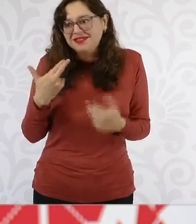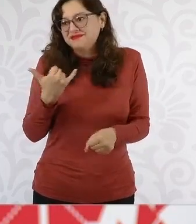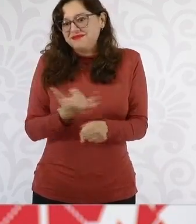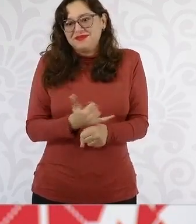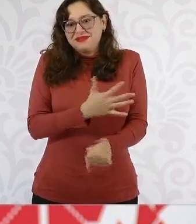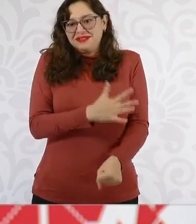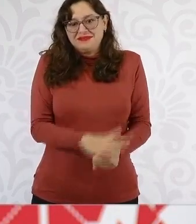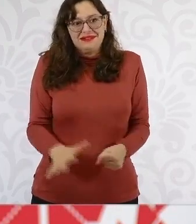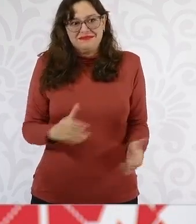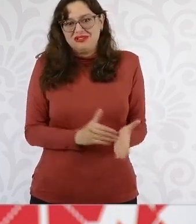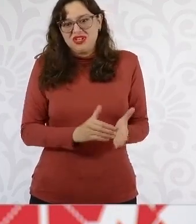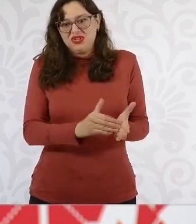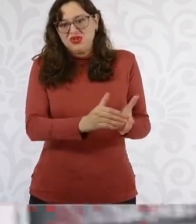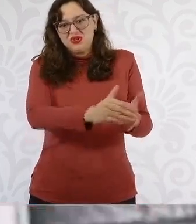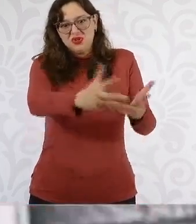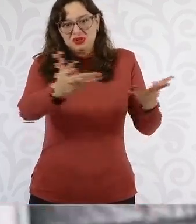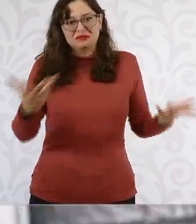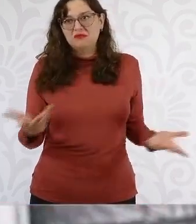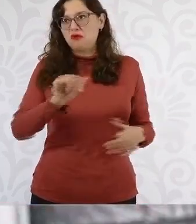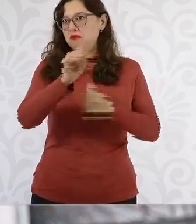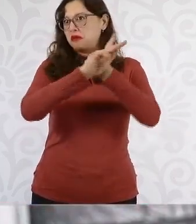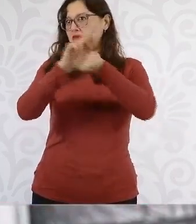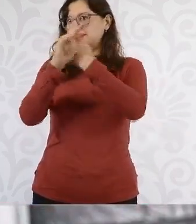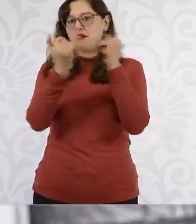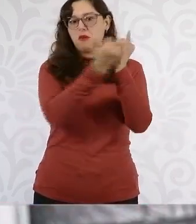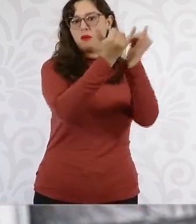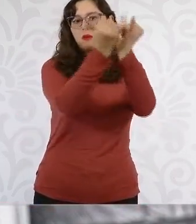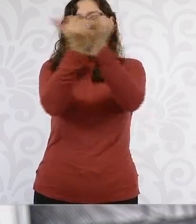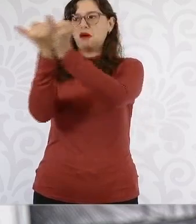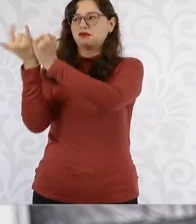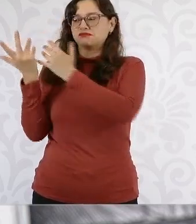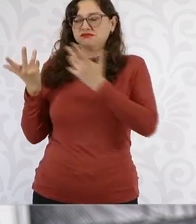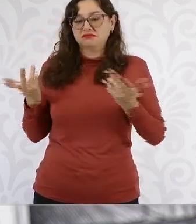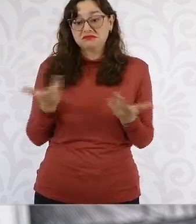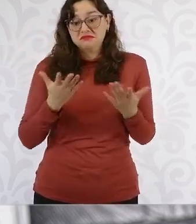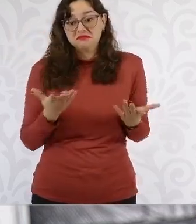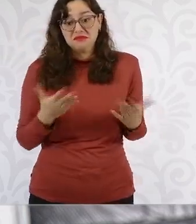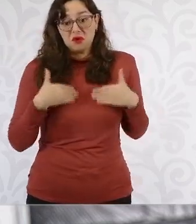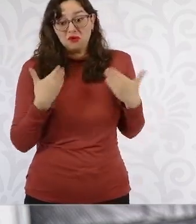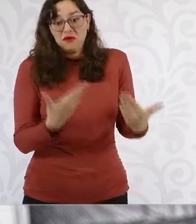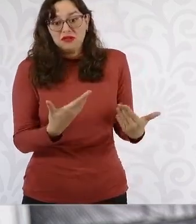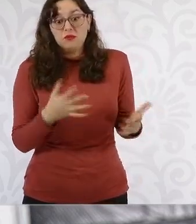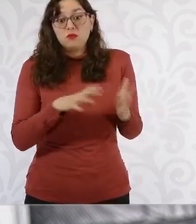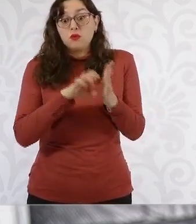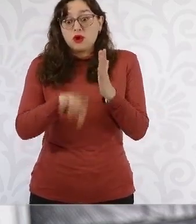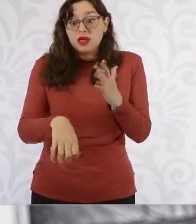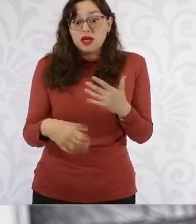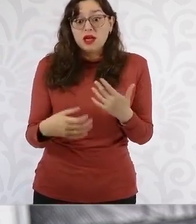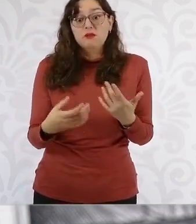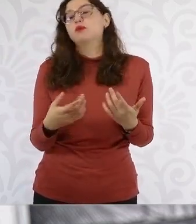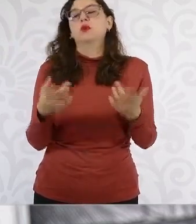mundial. Entonces, por eso la patente, la licencia y patente de un agente aduanal tiene tanto valor, porque le